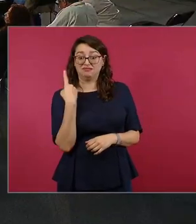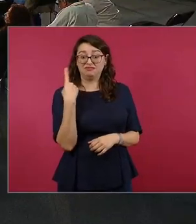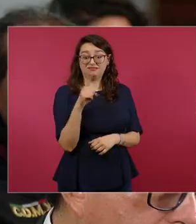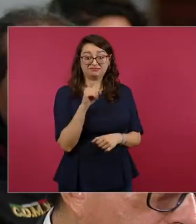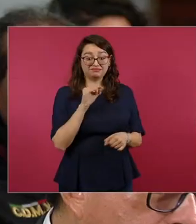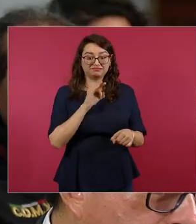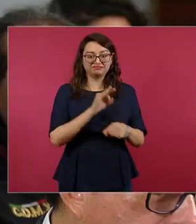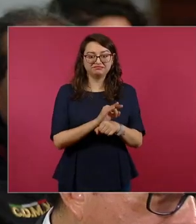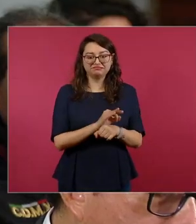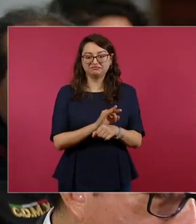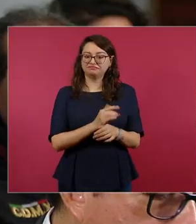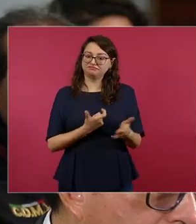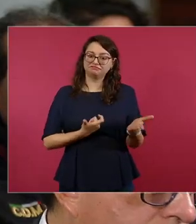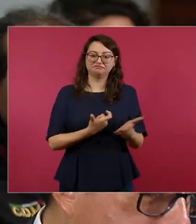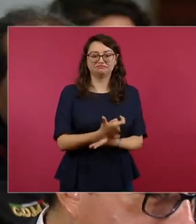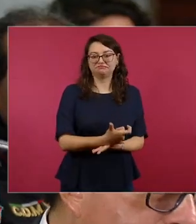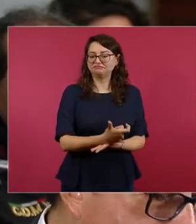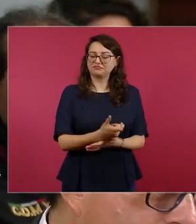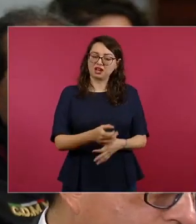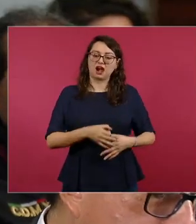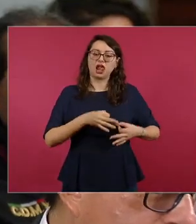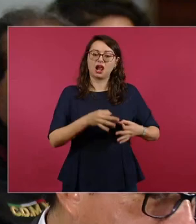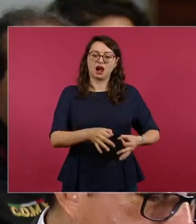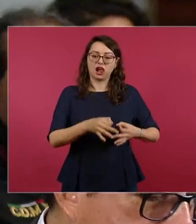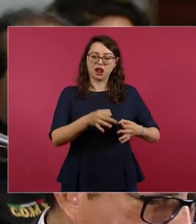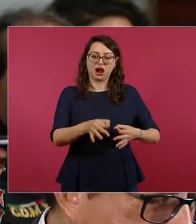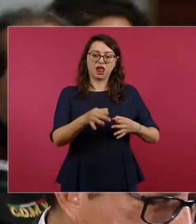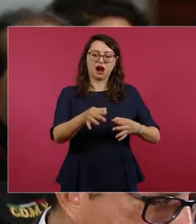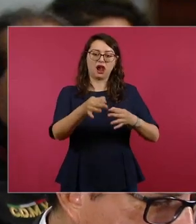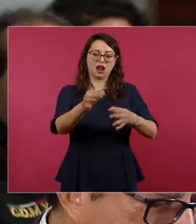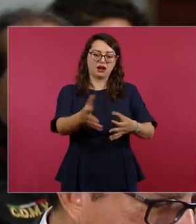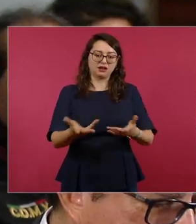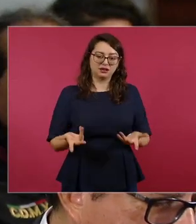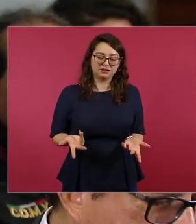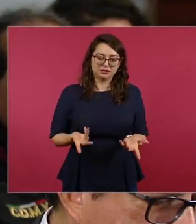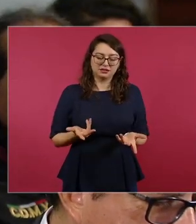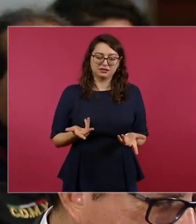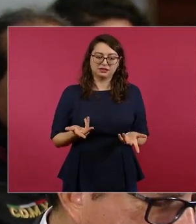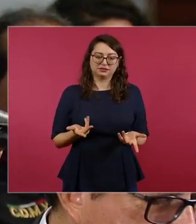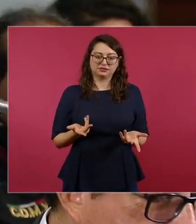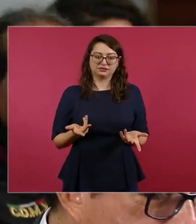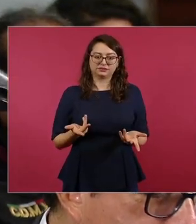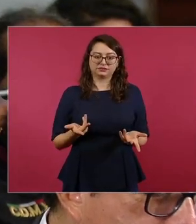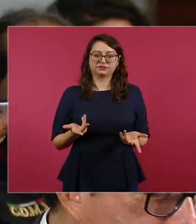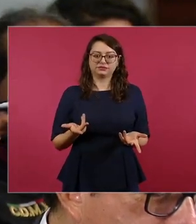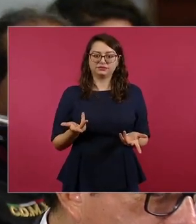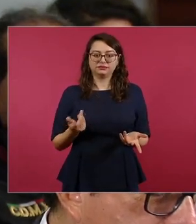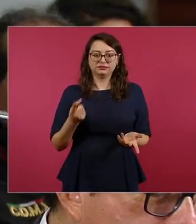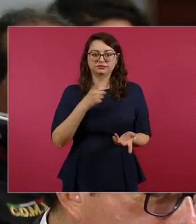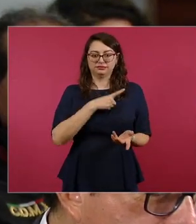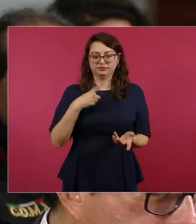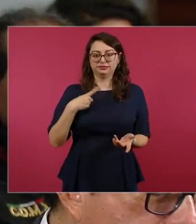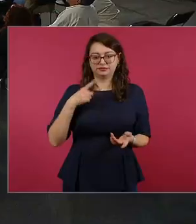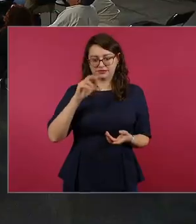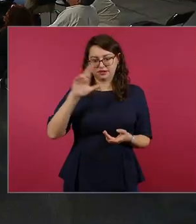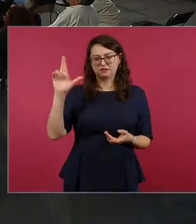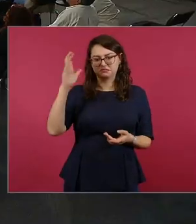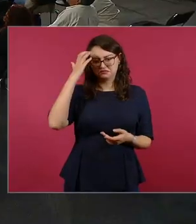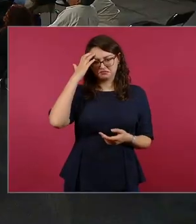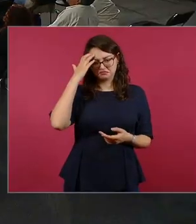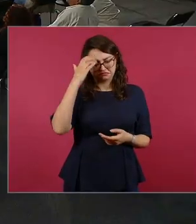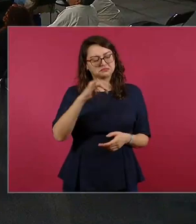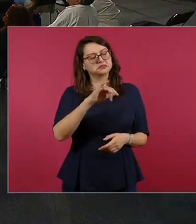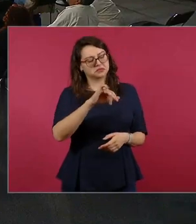otra vez le retrasan sus casos y ya salió el laudo o sea, esto es reconocimiento tanto a las autoridades